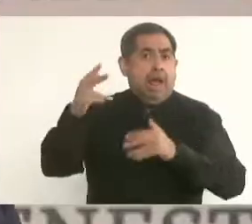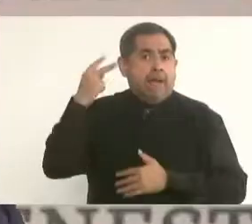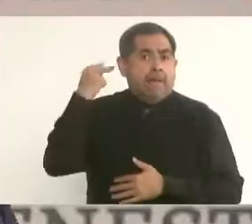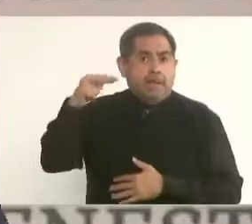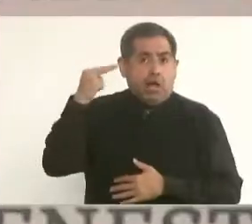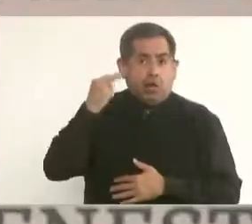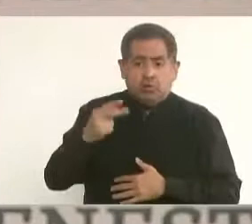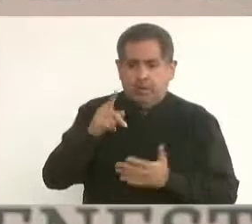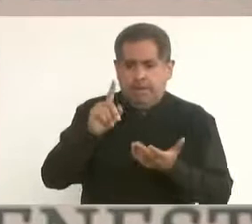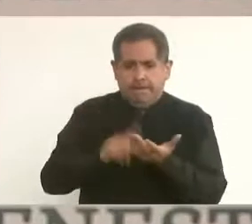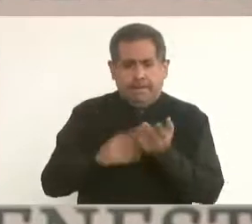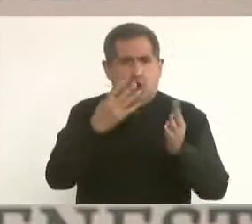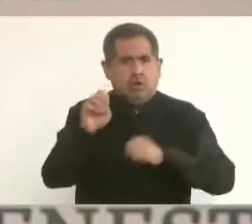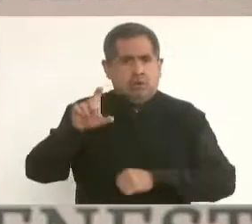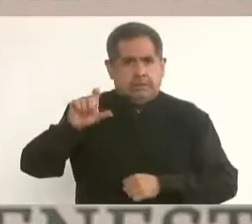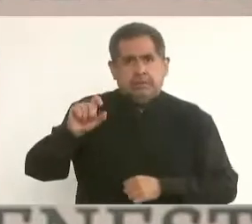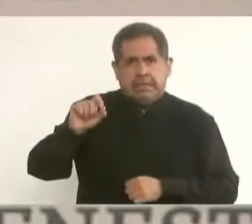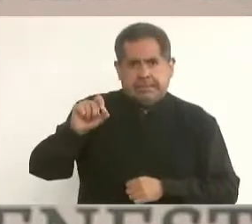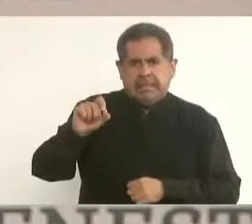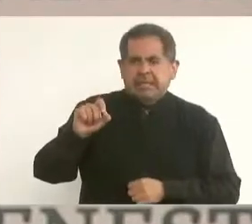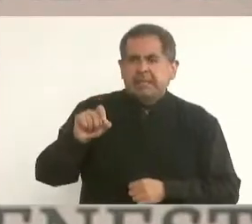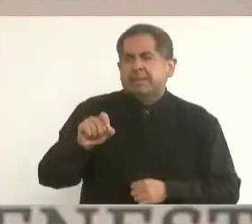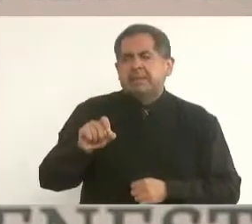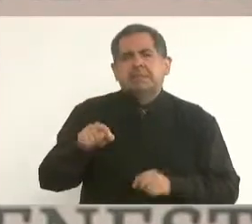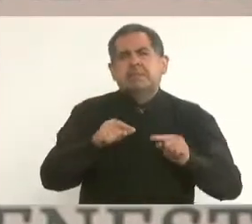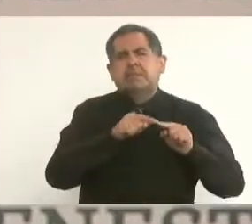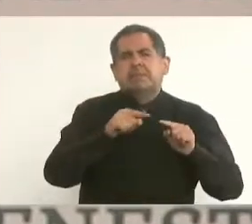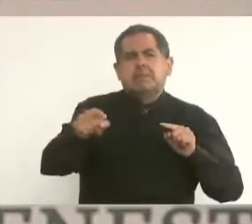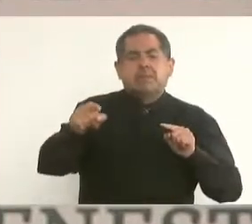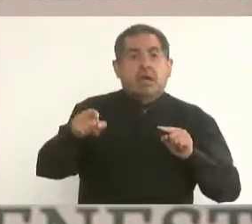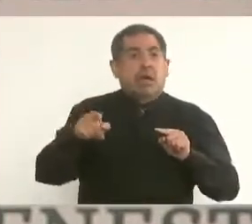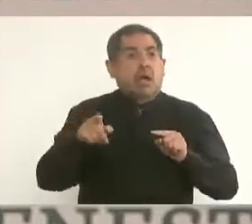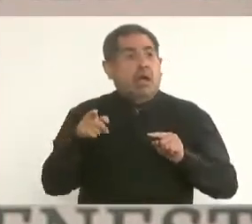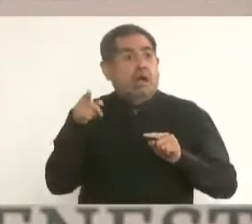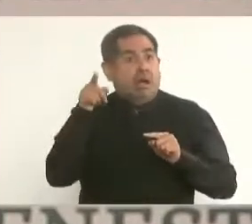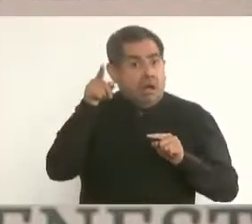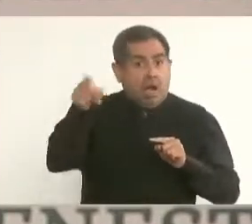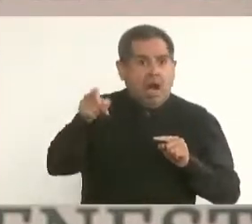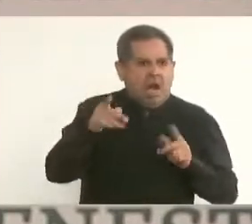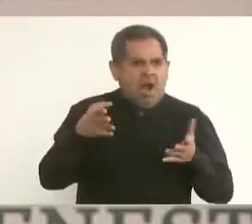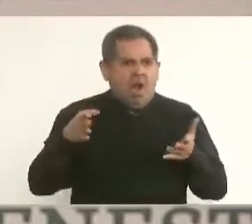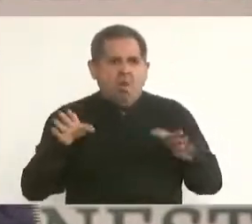en 1920 y le cierran el paso,